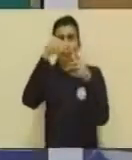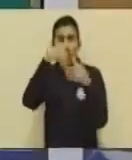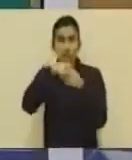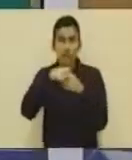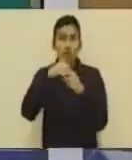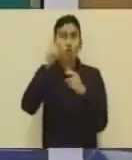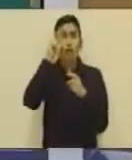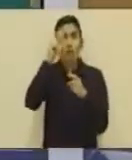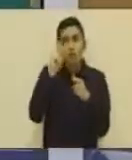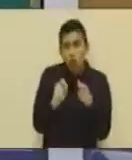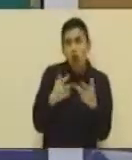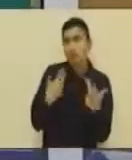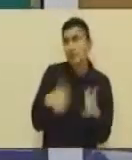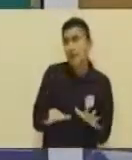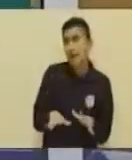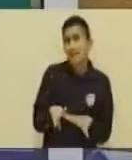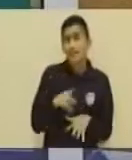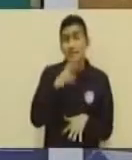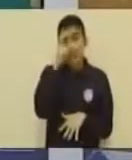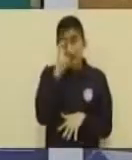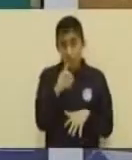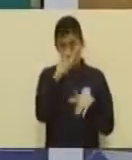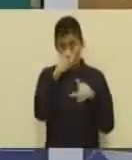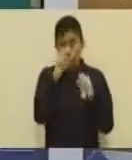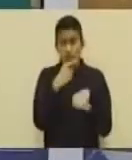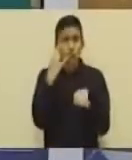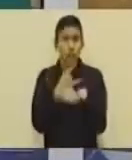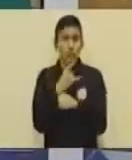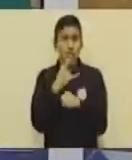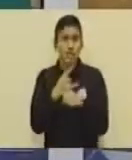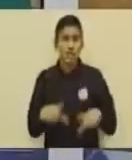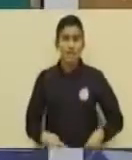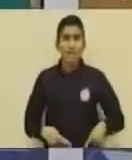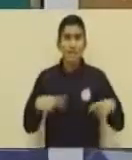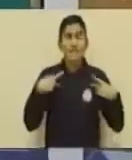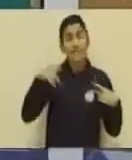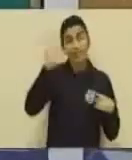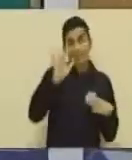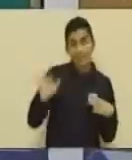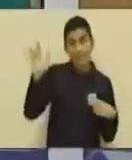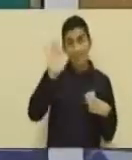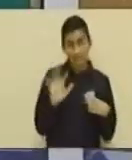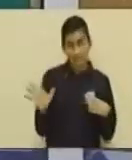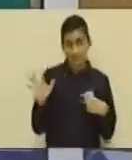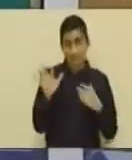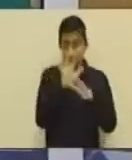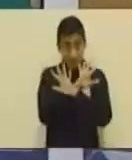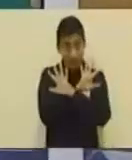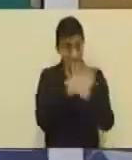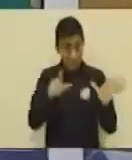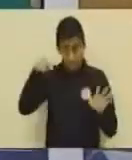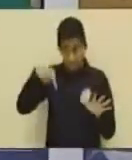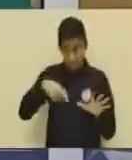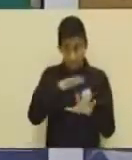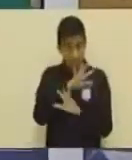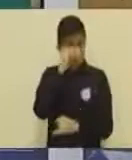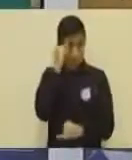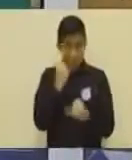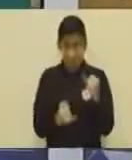notas y eso lo podemos aplicar en la vida cotidiana. Y con esto terminamos nosotros